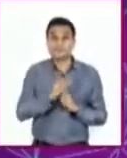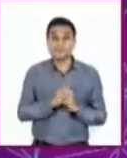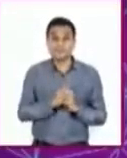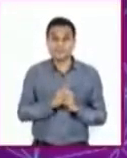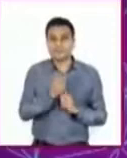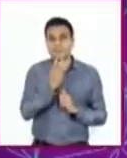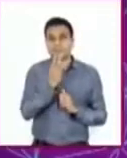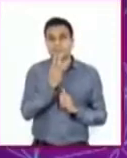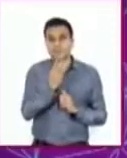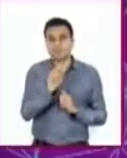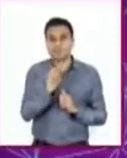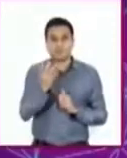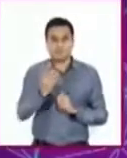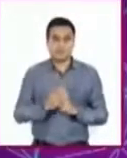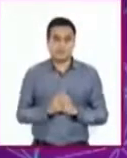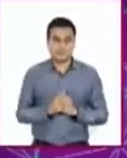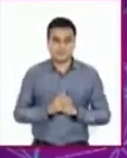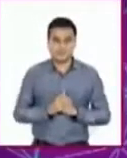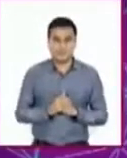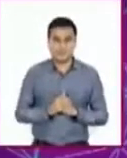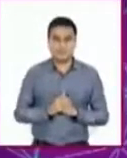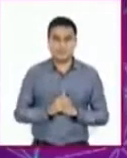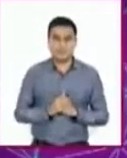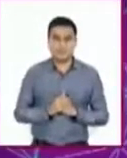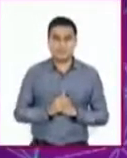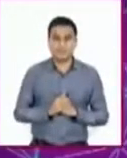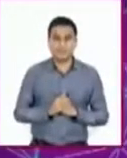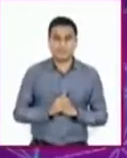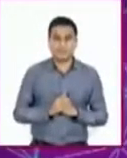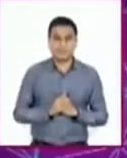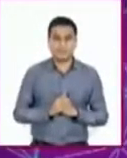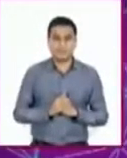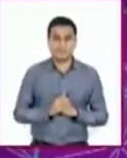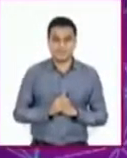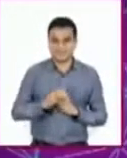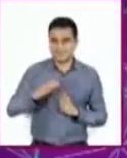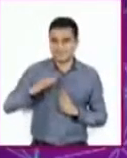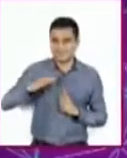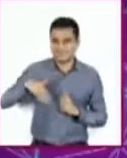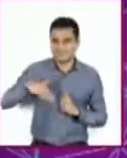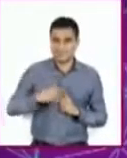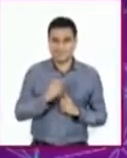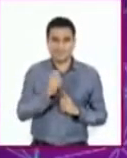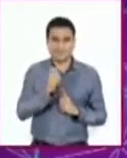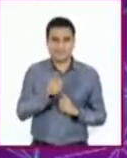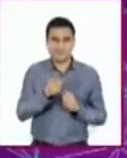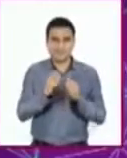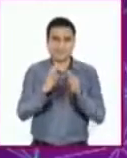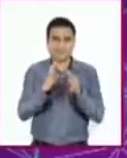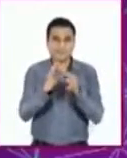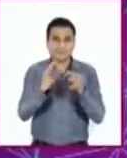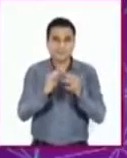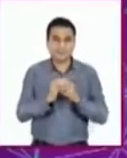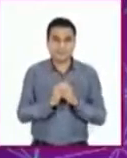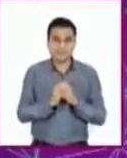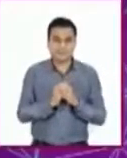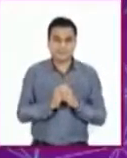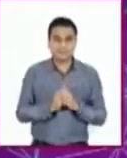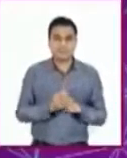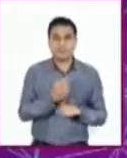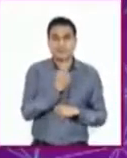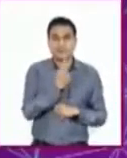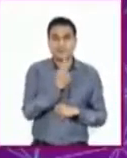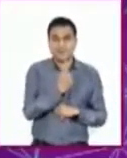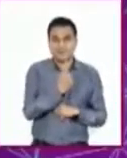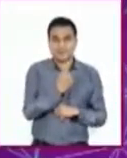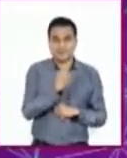2 enteros 4 décimos negativo. La diferencia anterior significa que entre 1 entero 2 décimos y